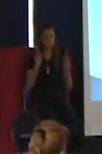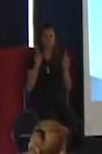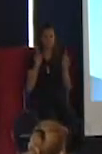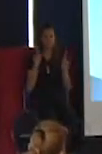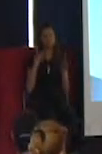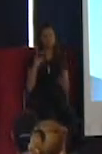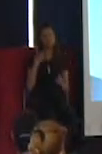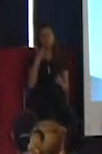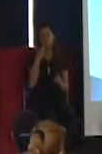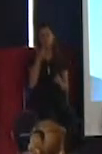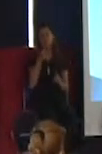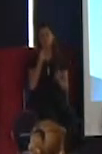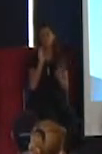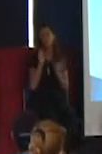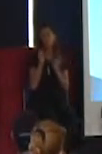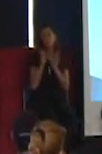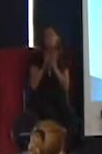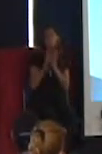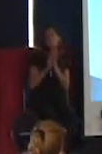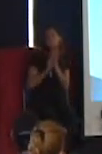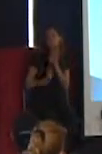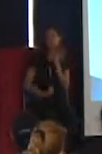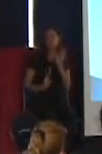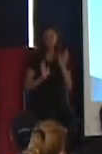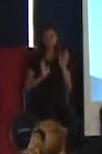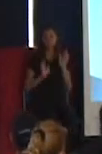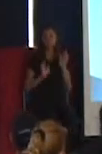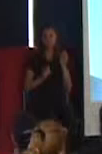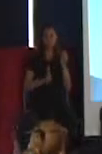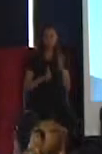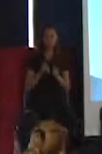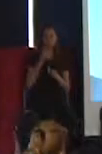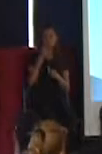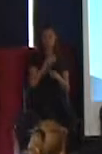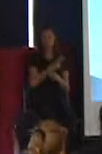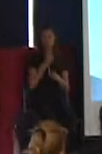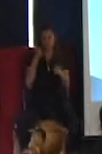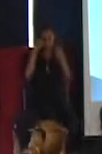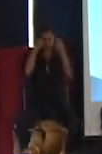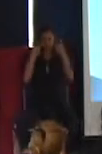les doy los tips de esos compromisos que tiene el Estado.